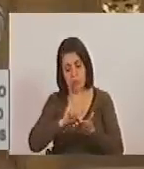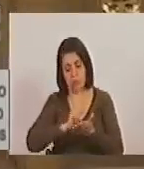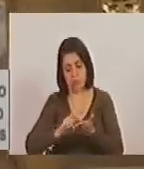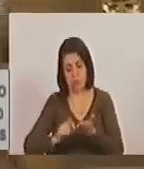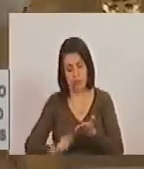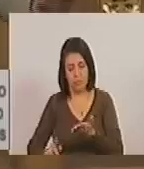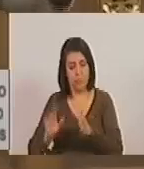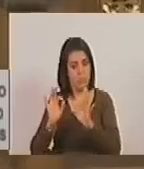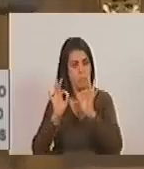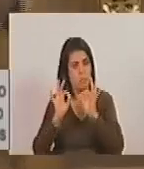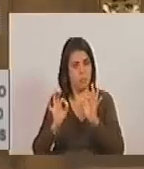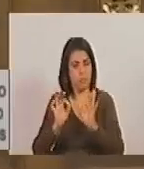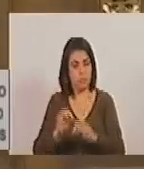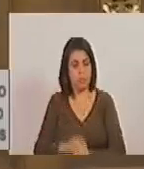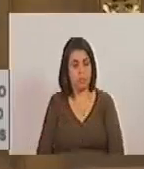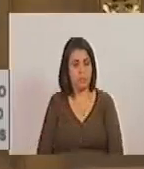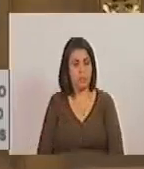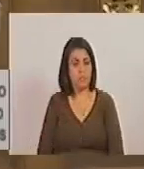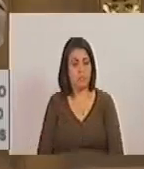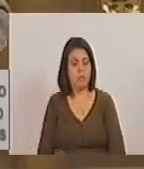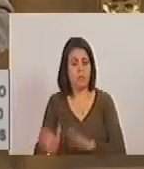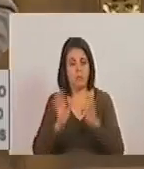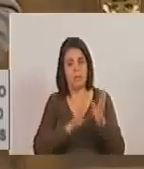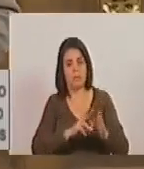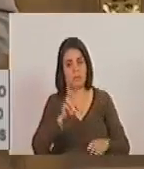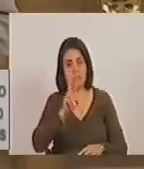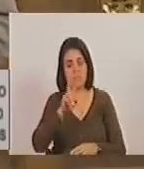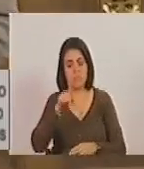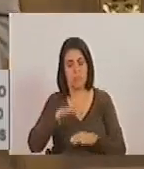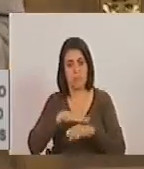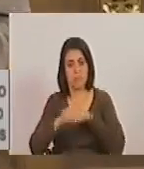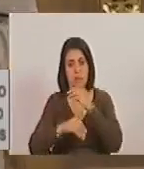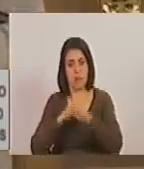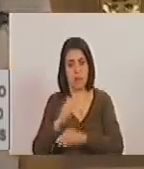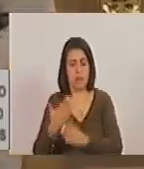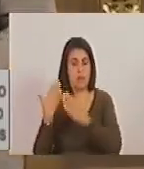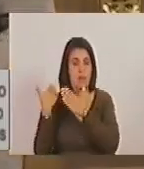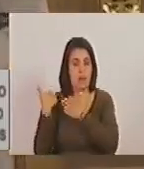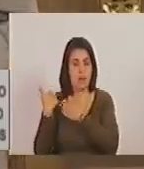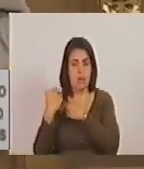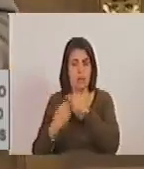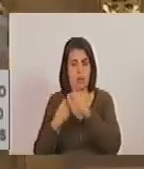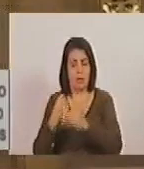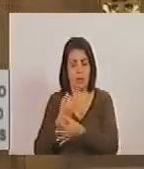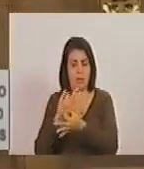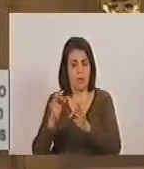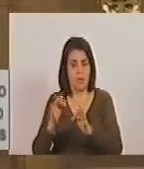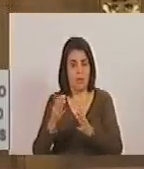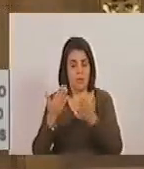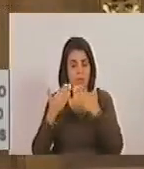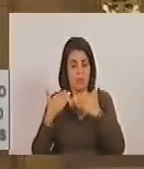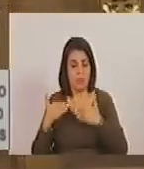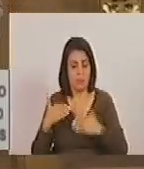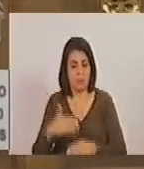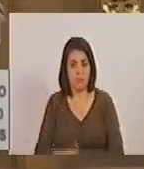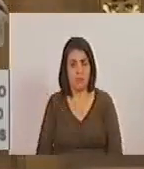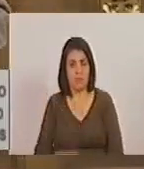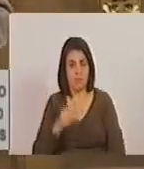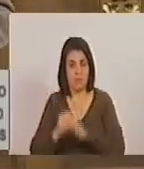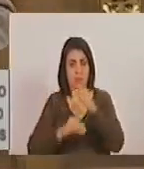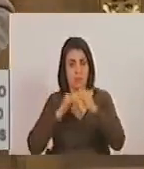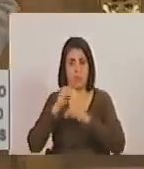y particularmente la historiografía tradicional venezolana, se ha encargado esencialmente de